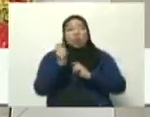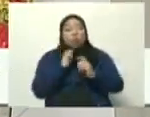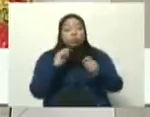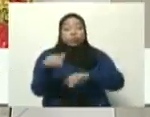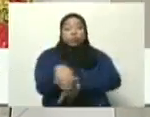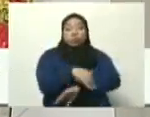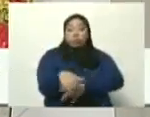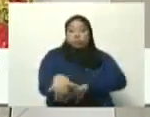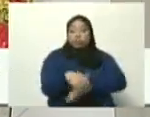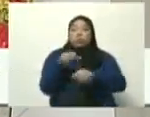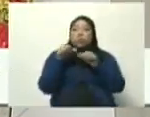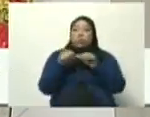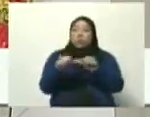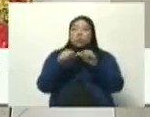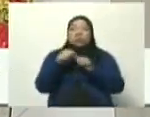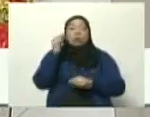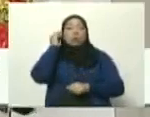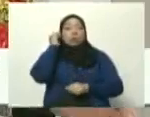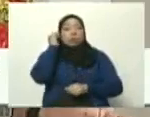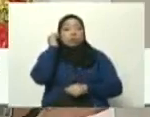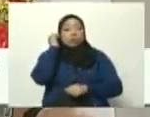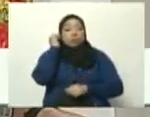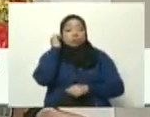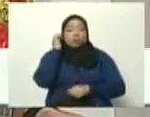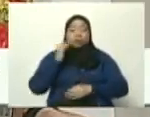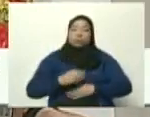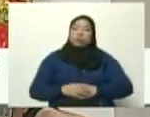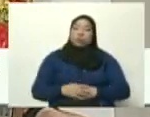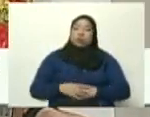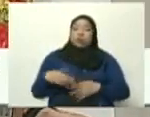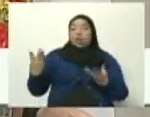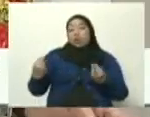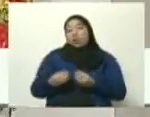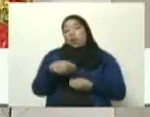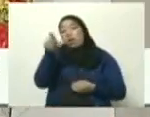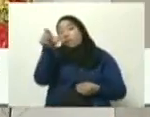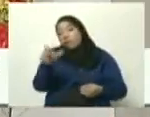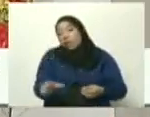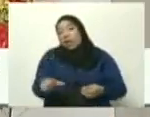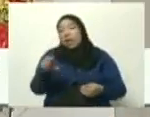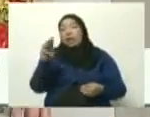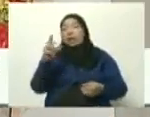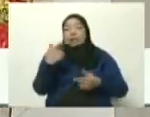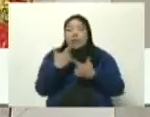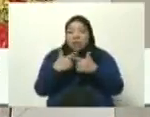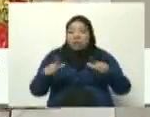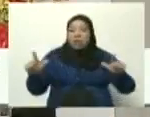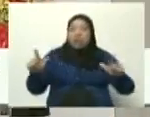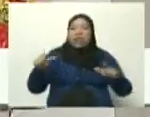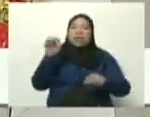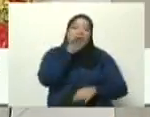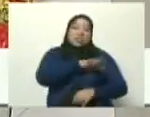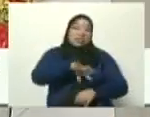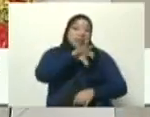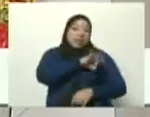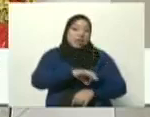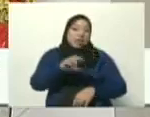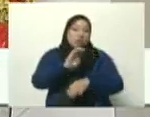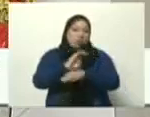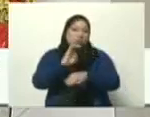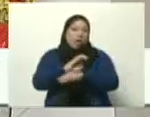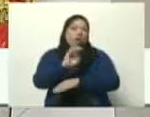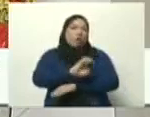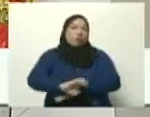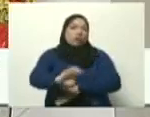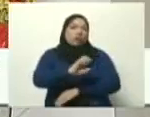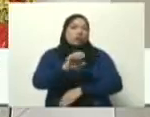entrevista que sostiene el libertador Simón Bolívar con el general José San Martín, libertador de Chile, protector de Perú. Y a partir de